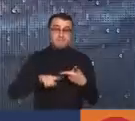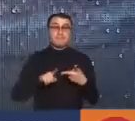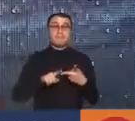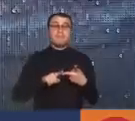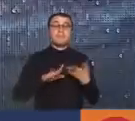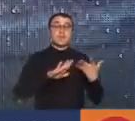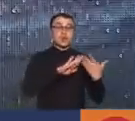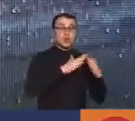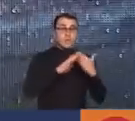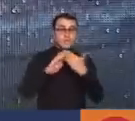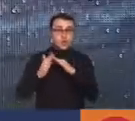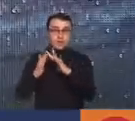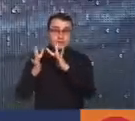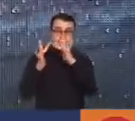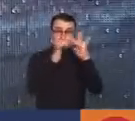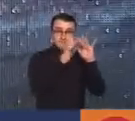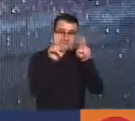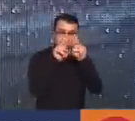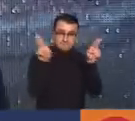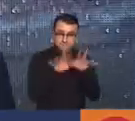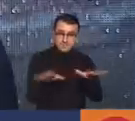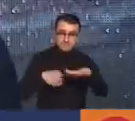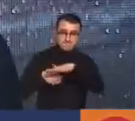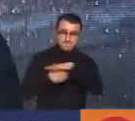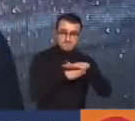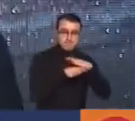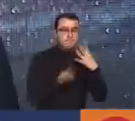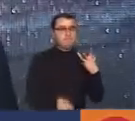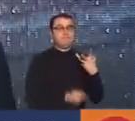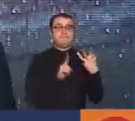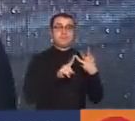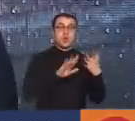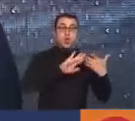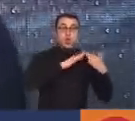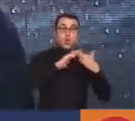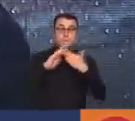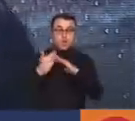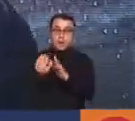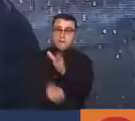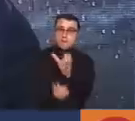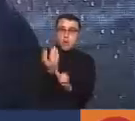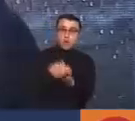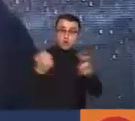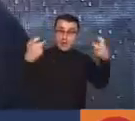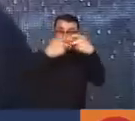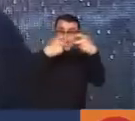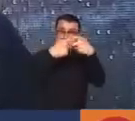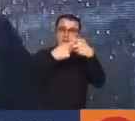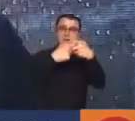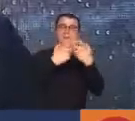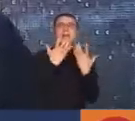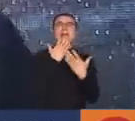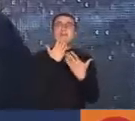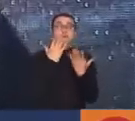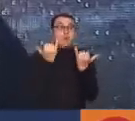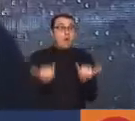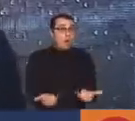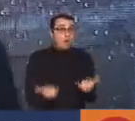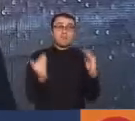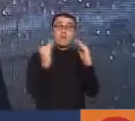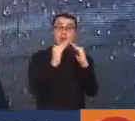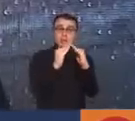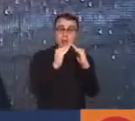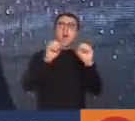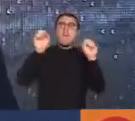las comunidades de conectividad, las comunidades energéticas, porque una casa hoy puede generar